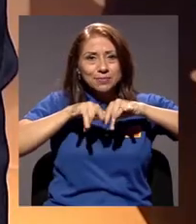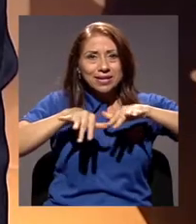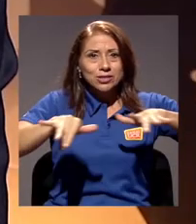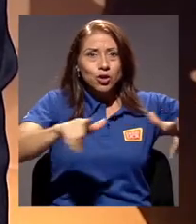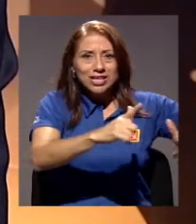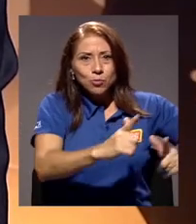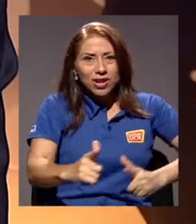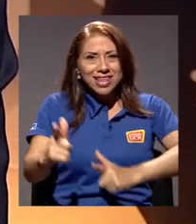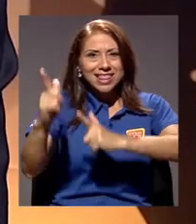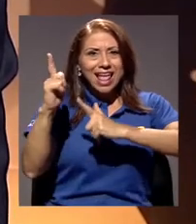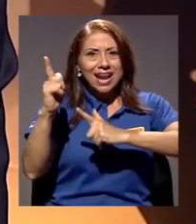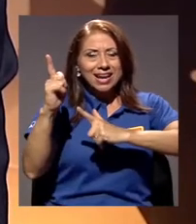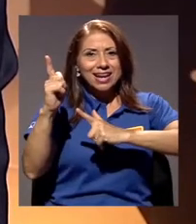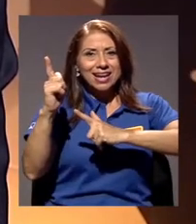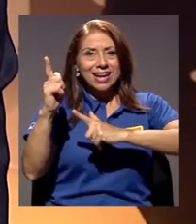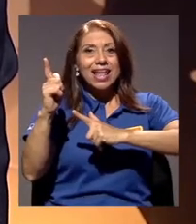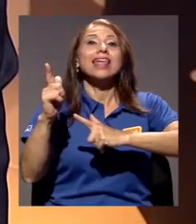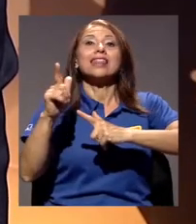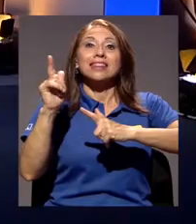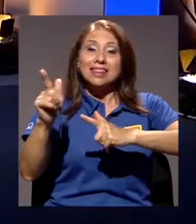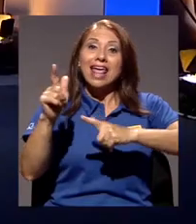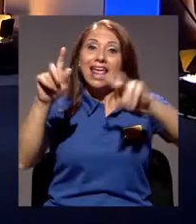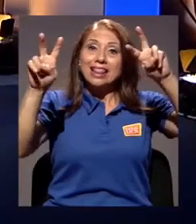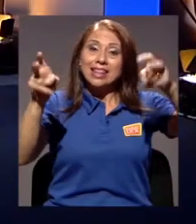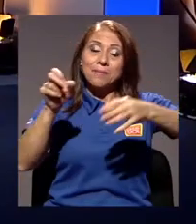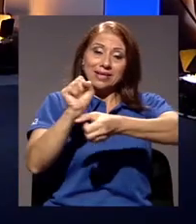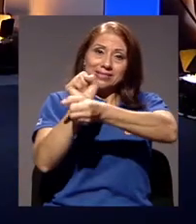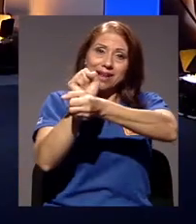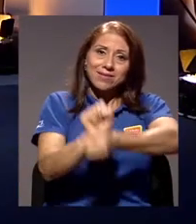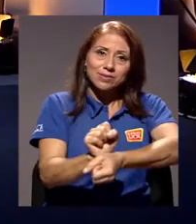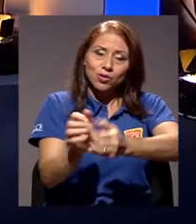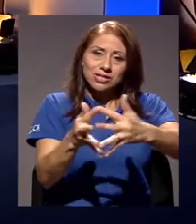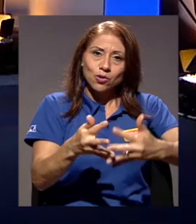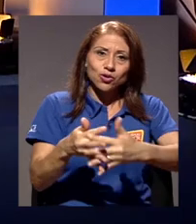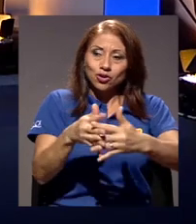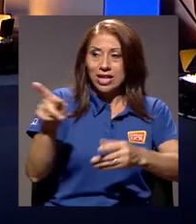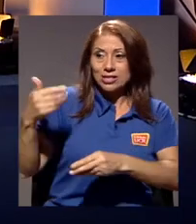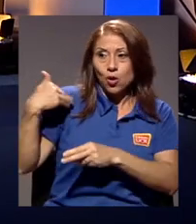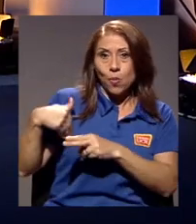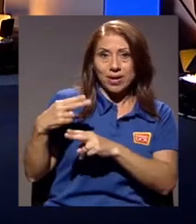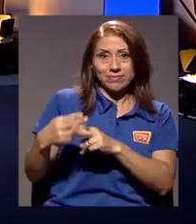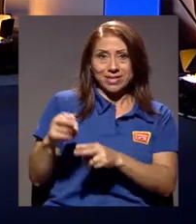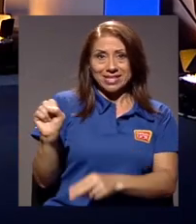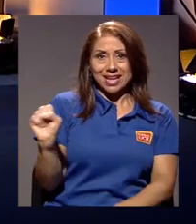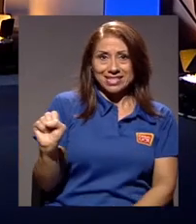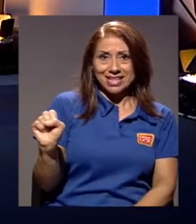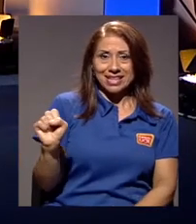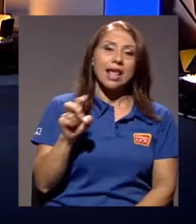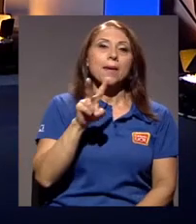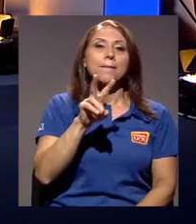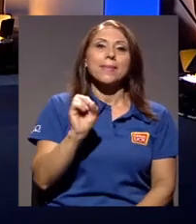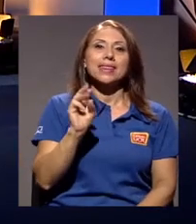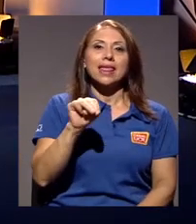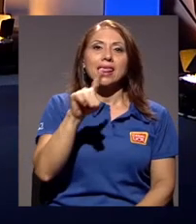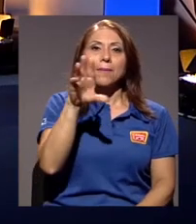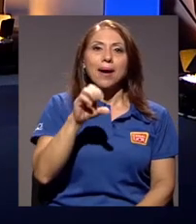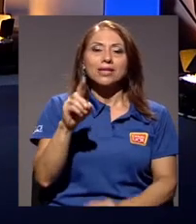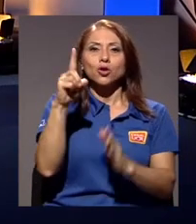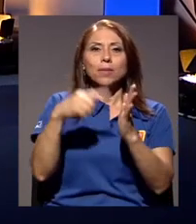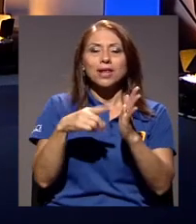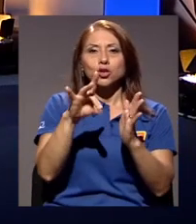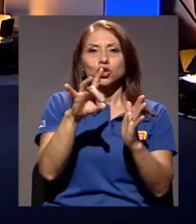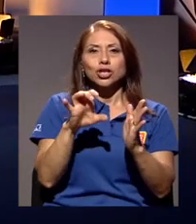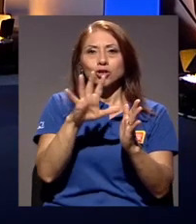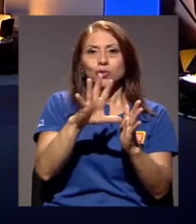esclavismo de eeuu y es las ingles era el 20 de marzo de 1856